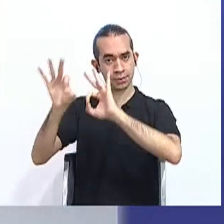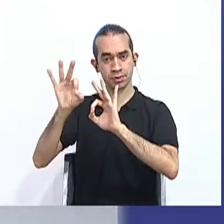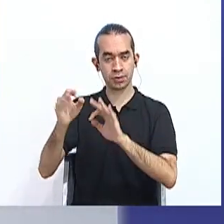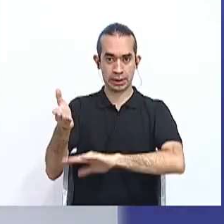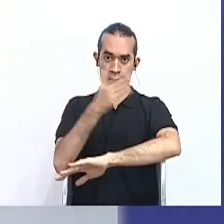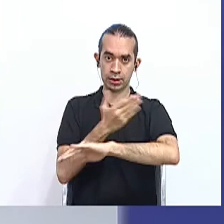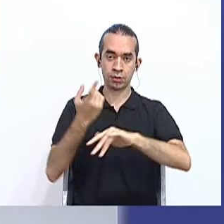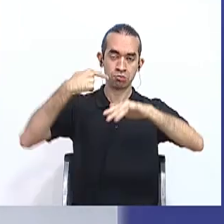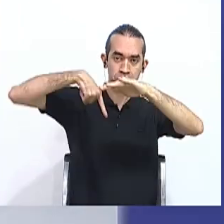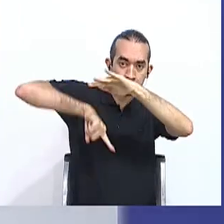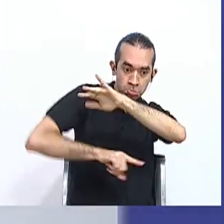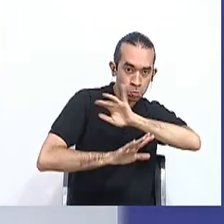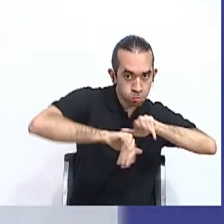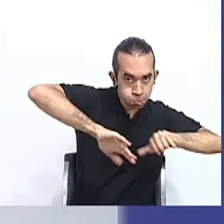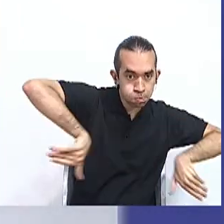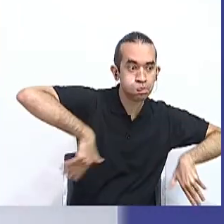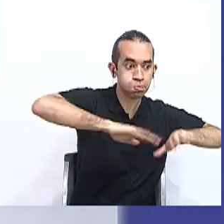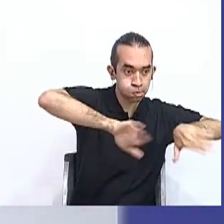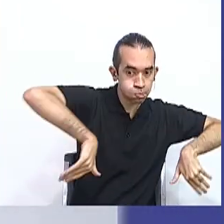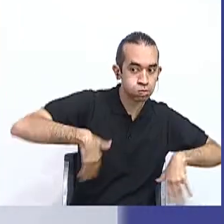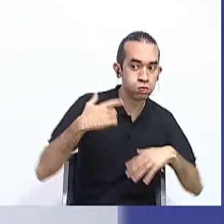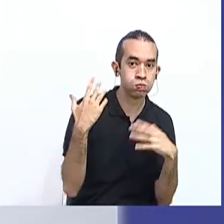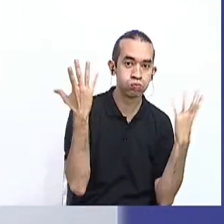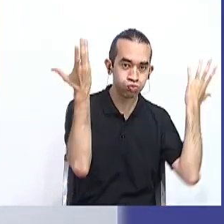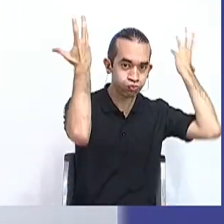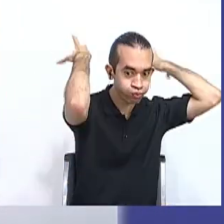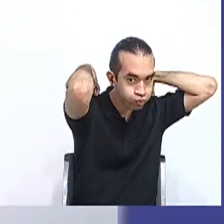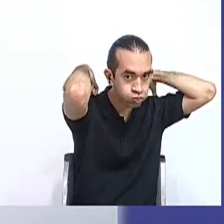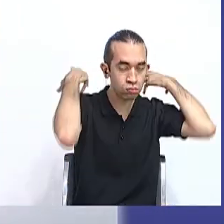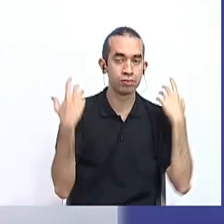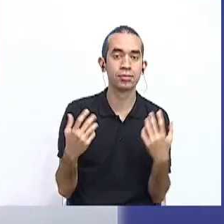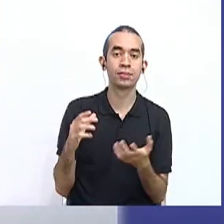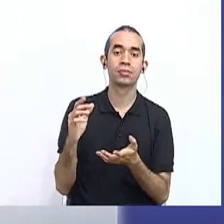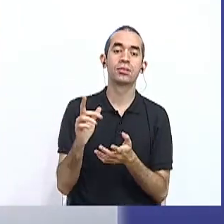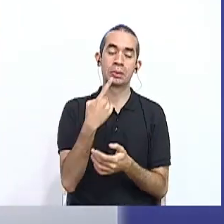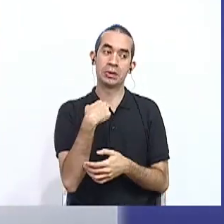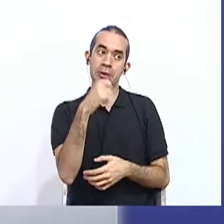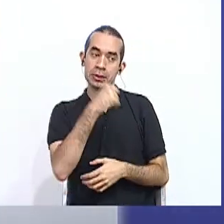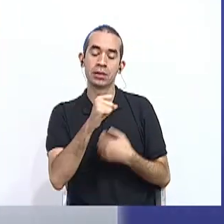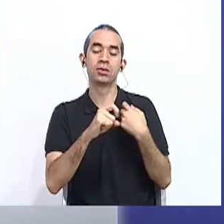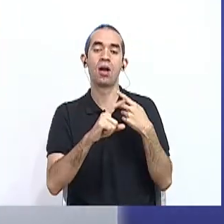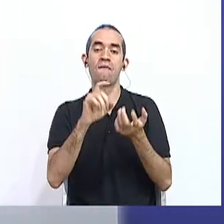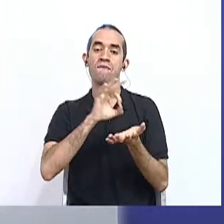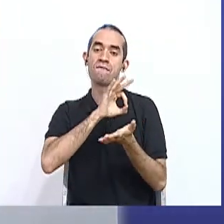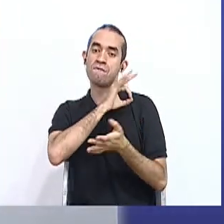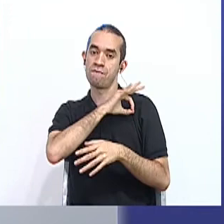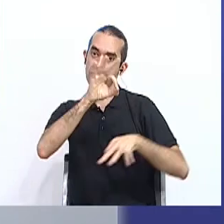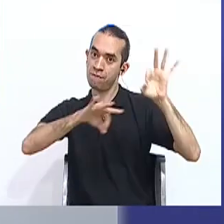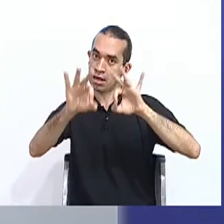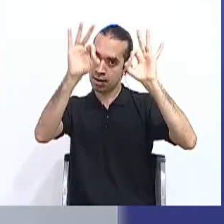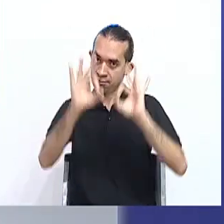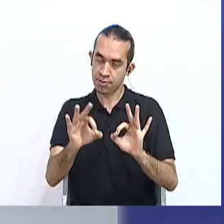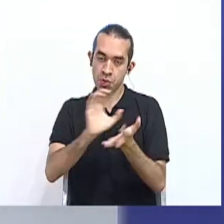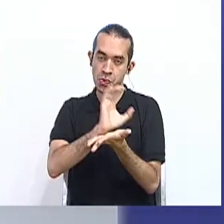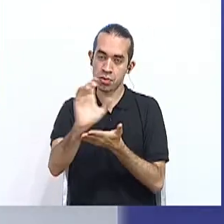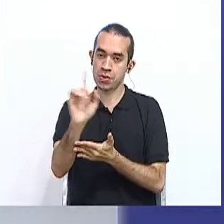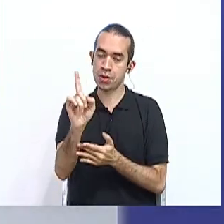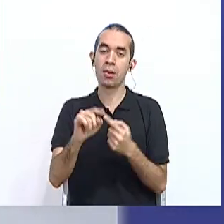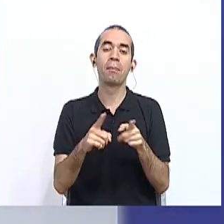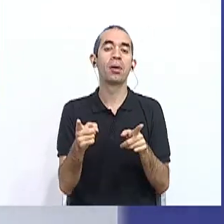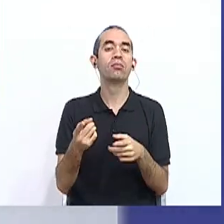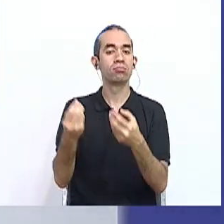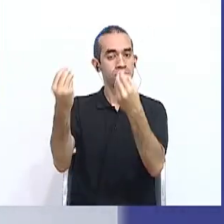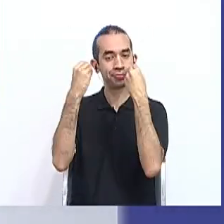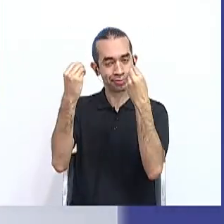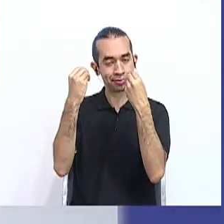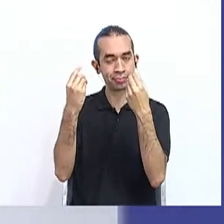bucear. Y nos decía que sí, que un curso de física como tal no lo reciben, pero dentro de toda la preparación que ellos tienen para